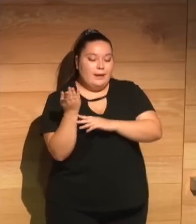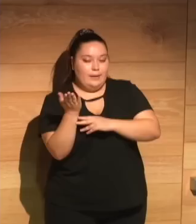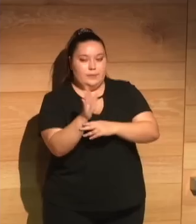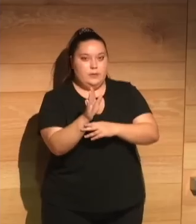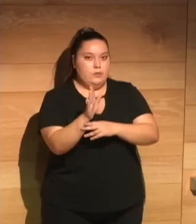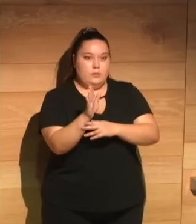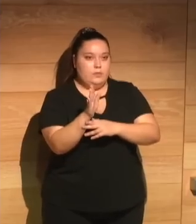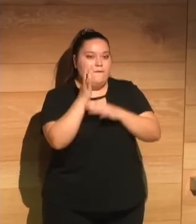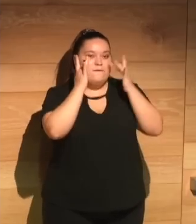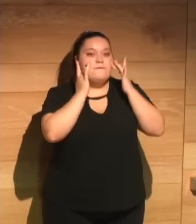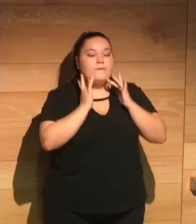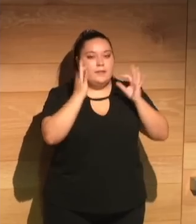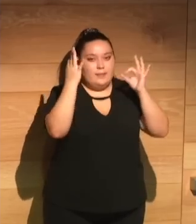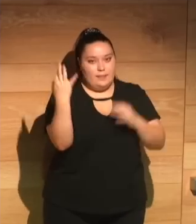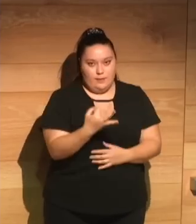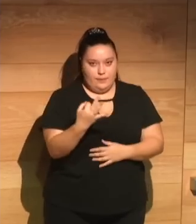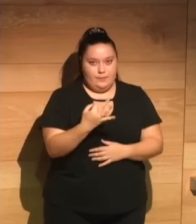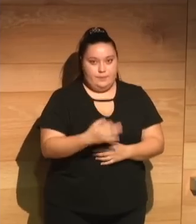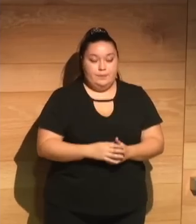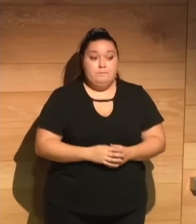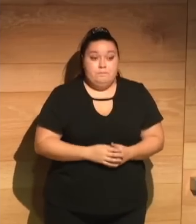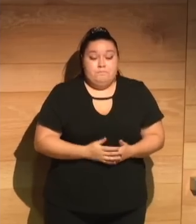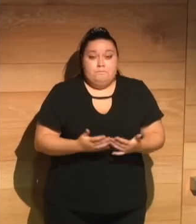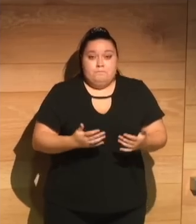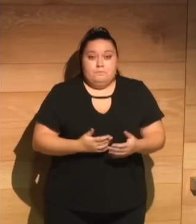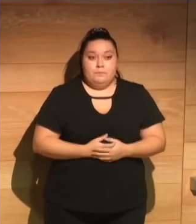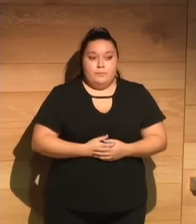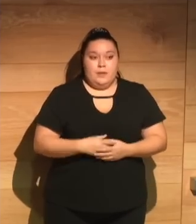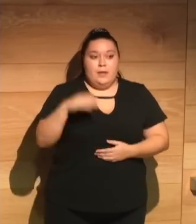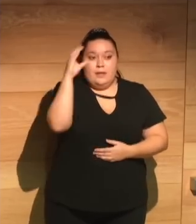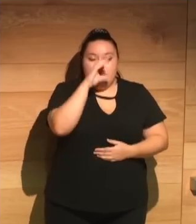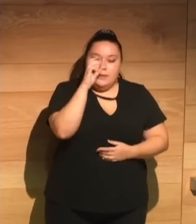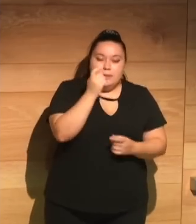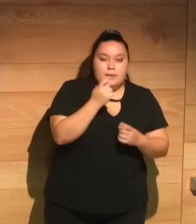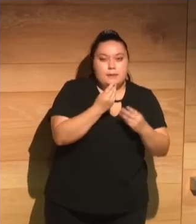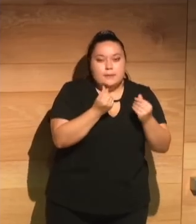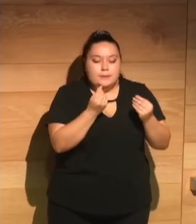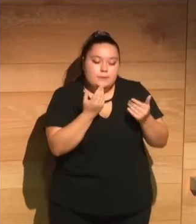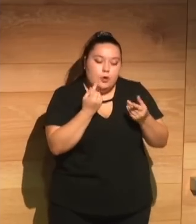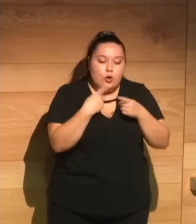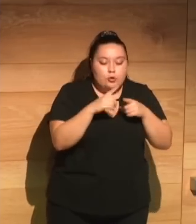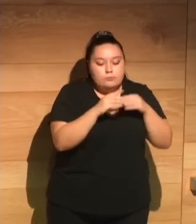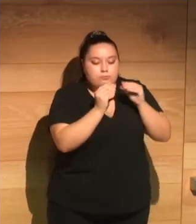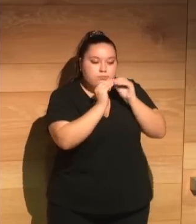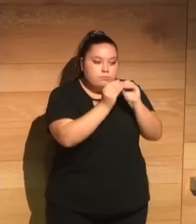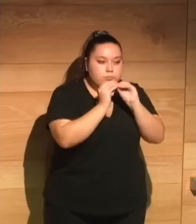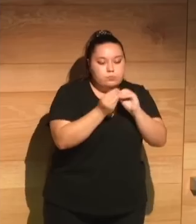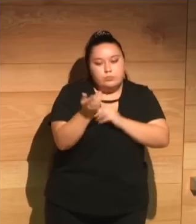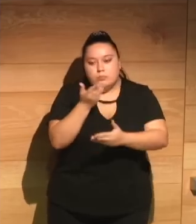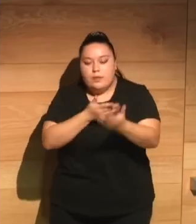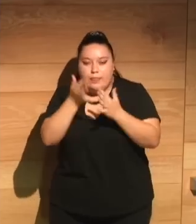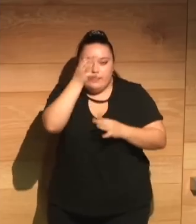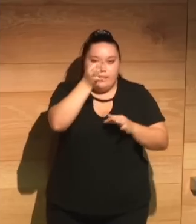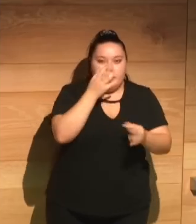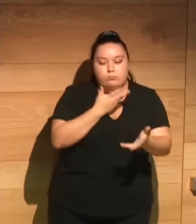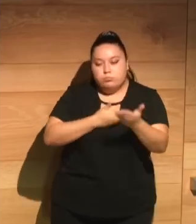representación sea lo más fidedigna posible. Y determinadas ciencias empiezan a confluir y a intercambiar datos